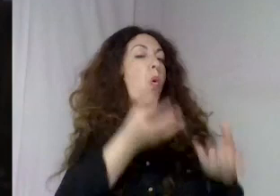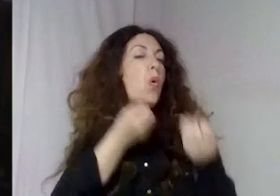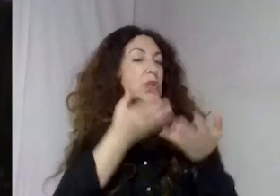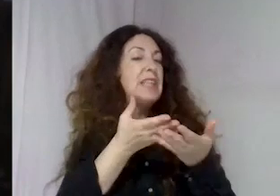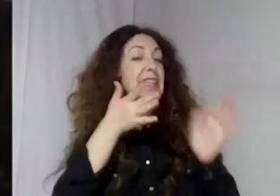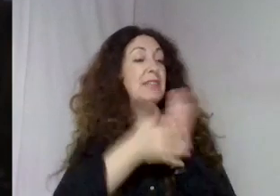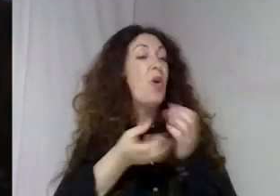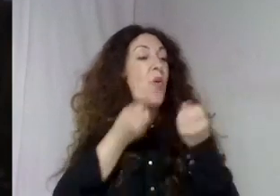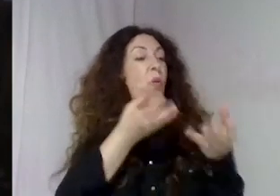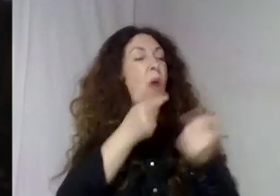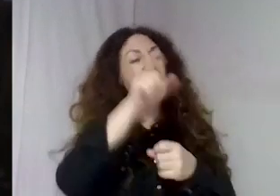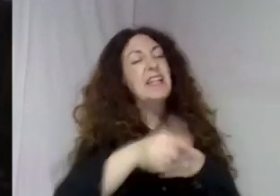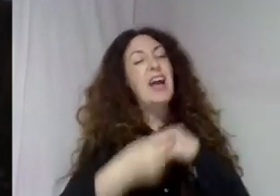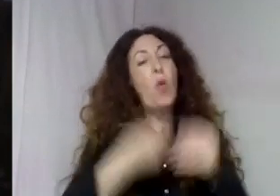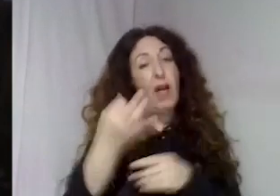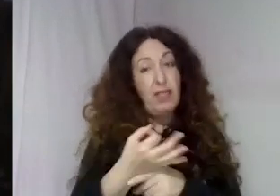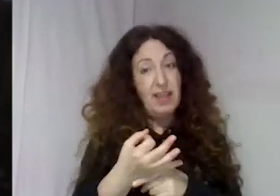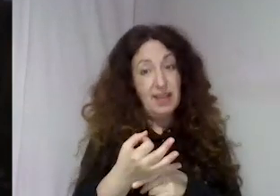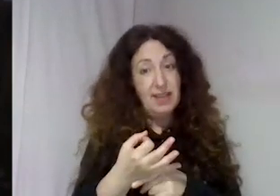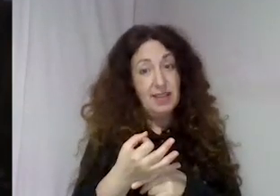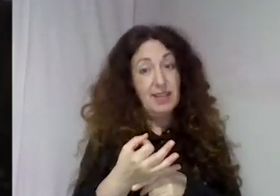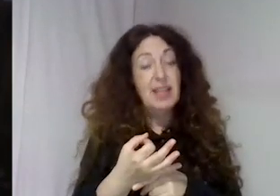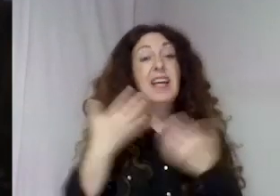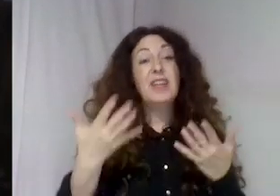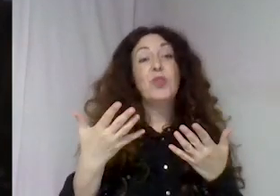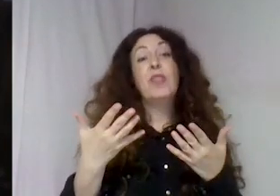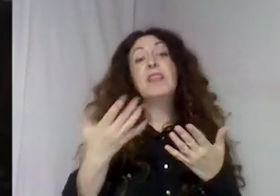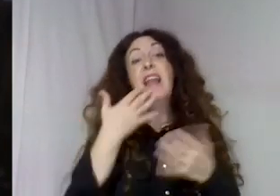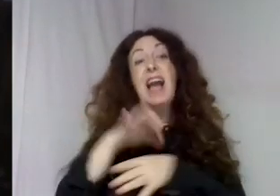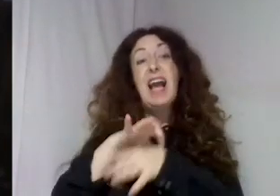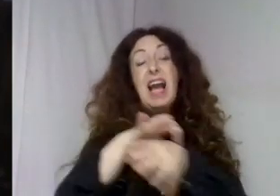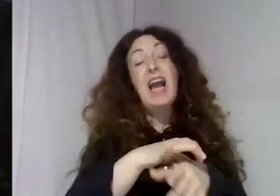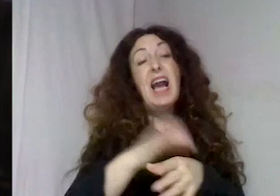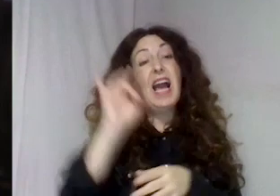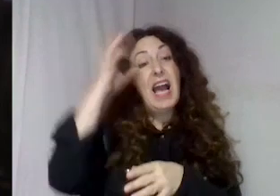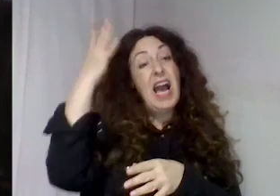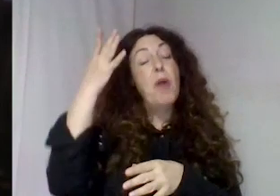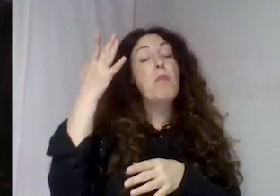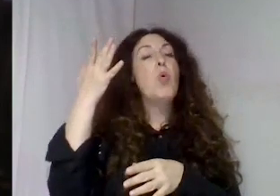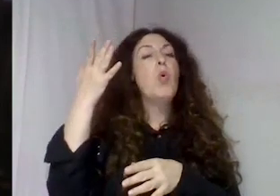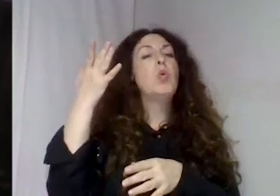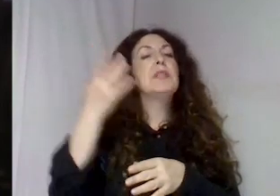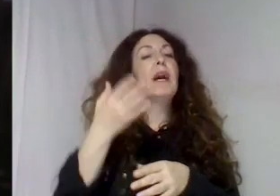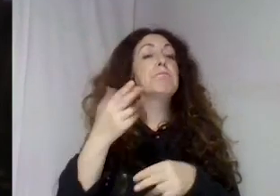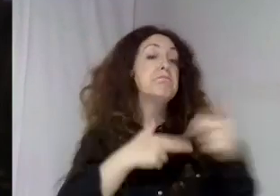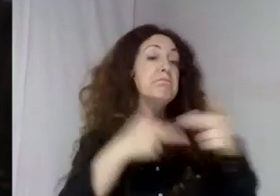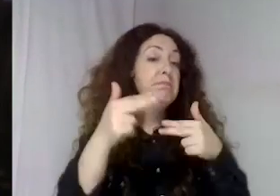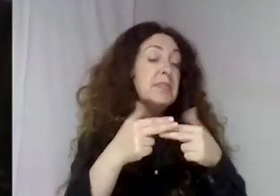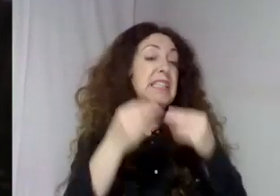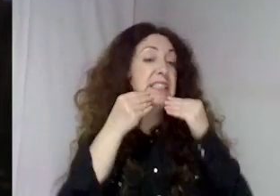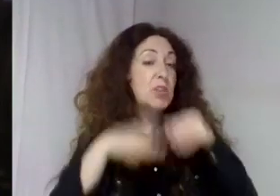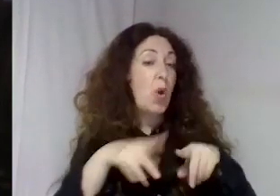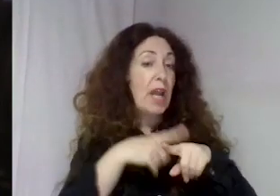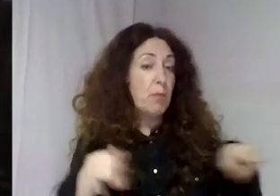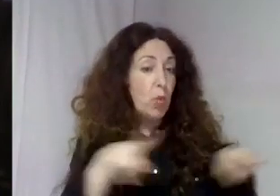evidentemente a Otto Weininger cuando dice que las mujeres no pueden crear porque no tienen alma y